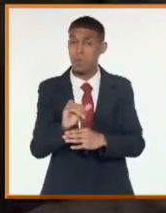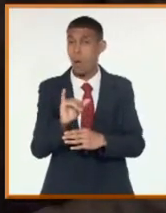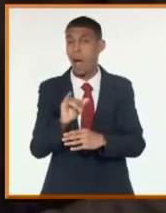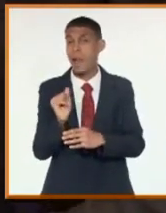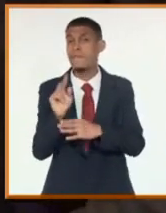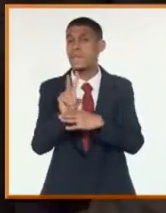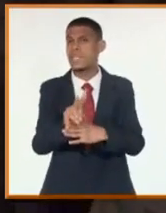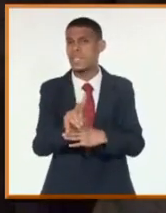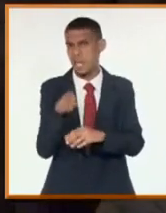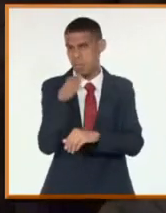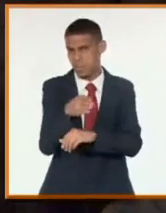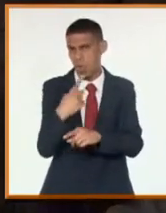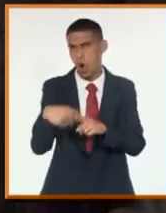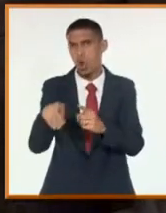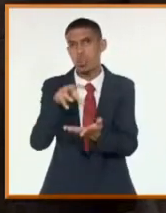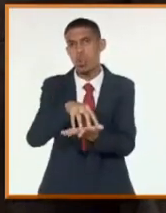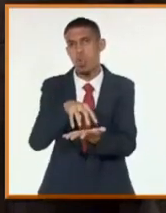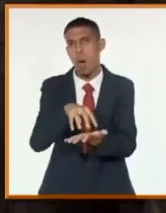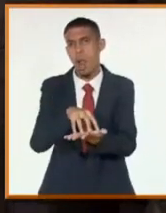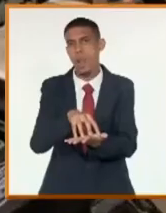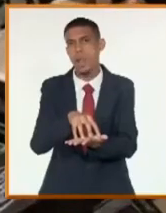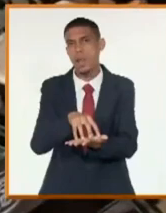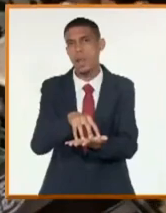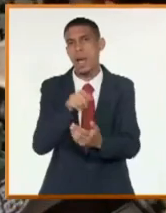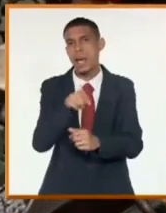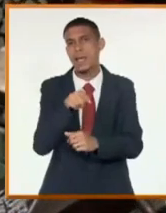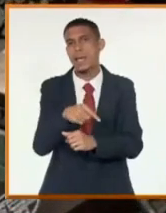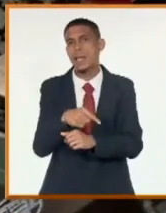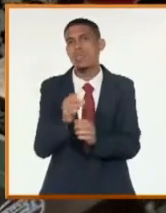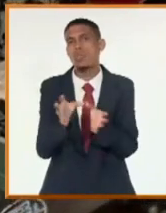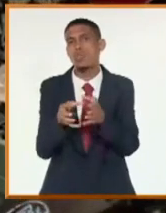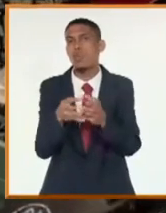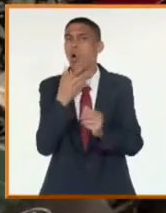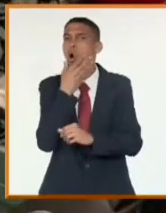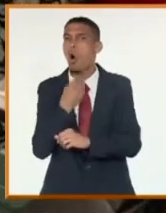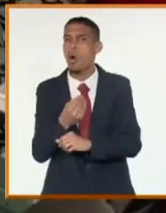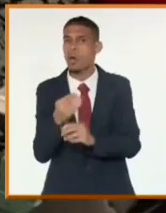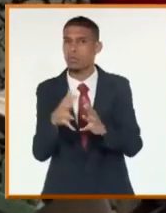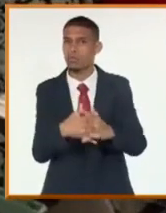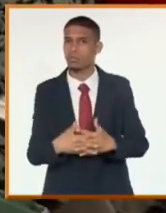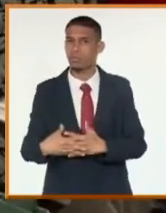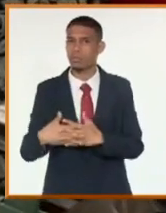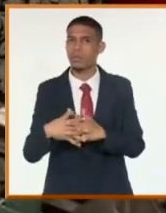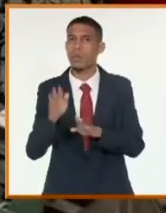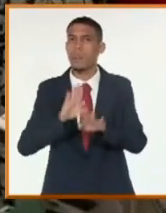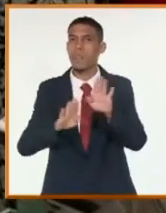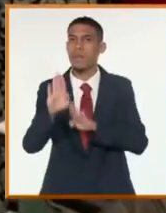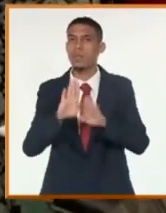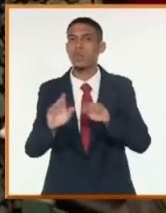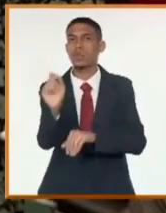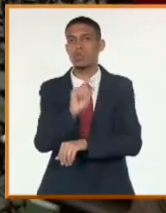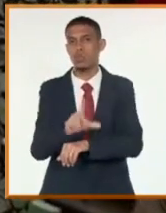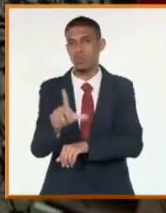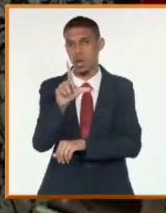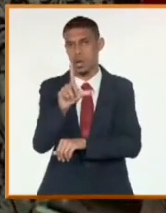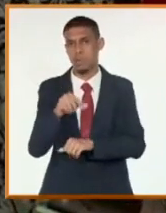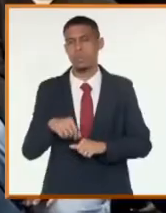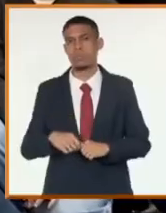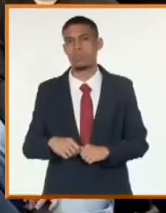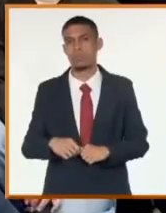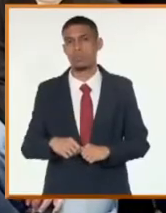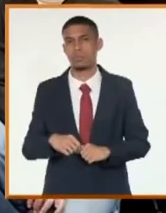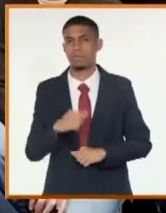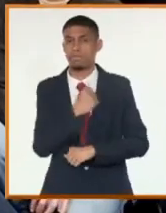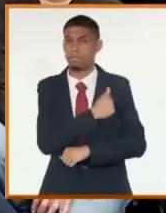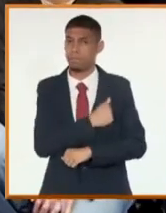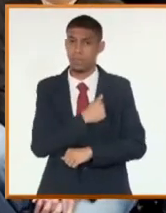sede para un grupo de jóvenes norteamericanos, defensores del socialismo, amantes de las